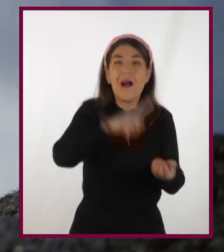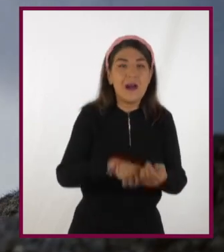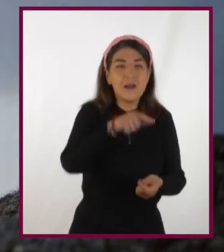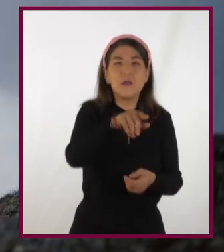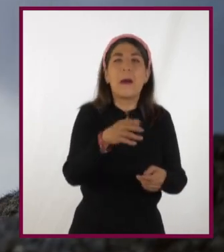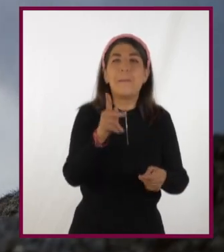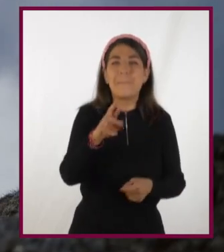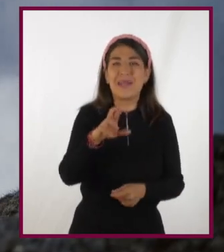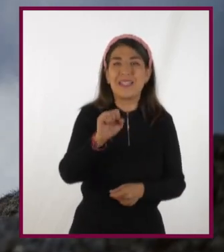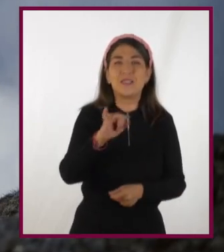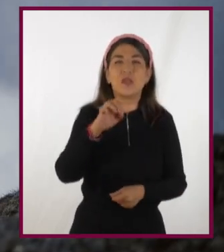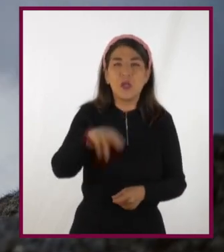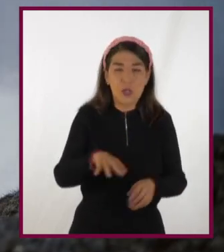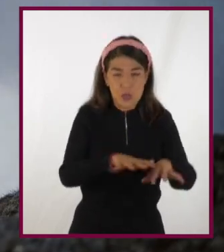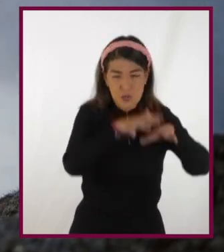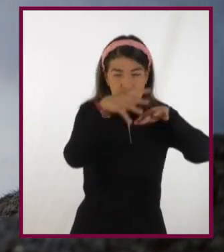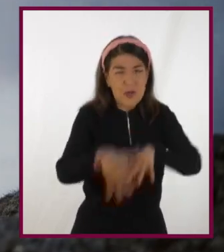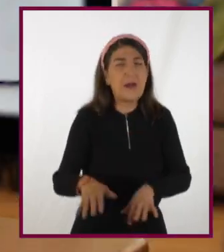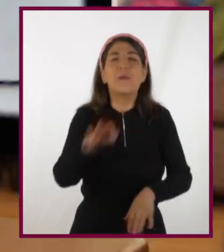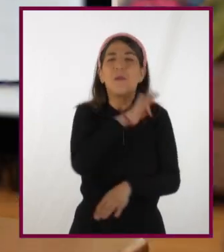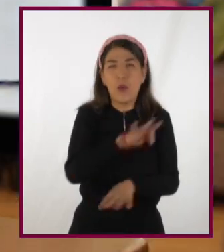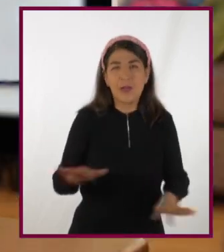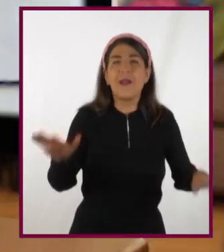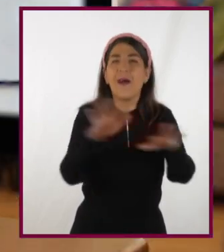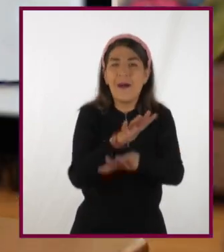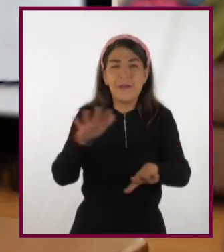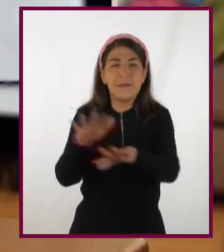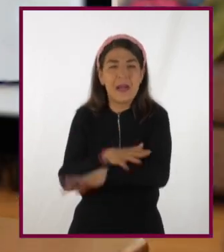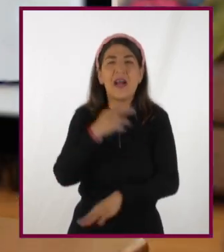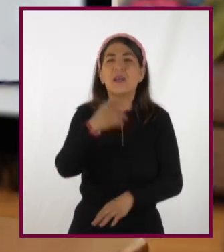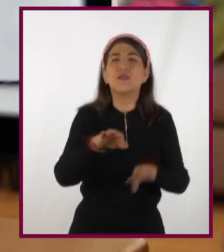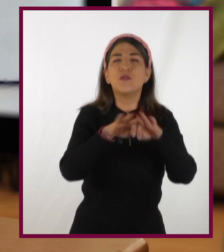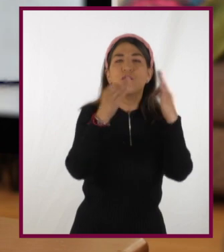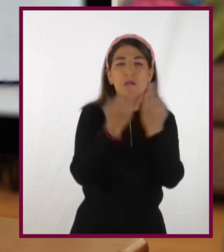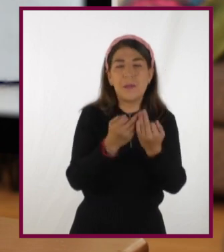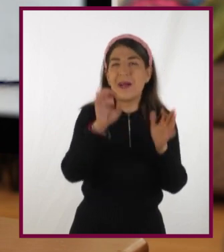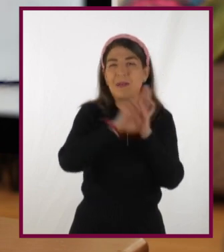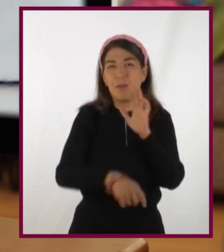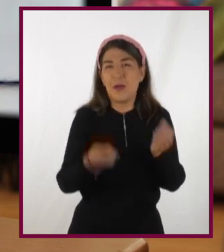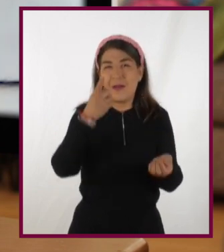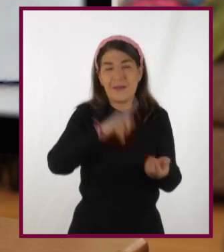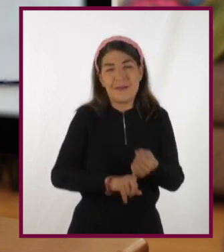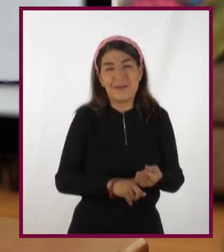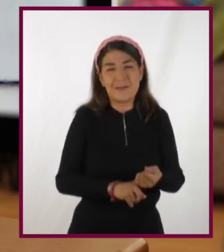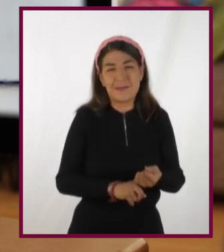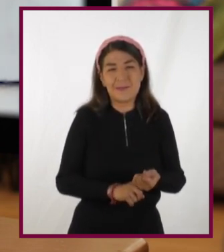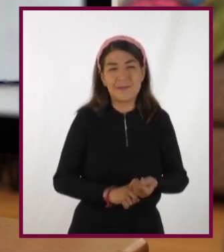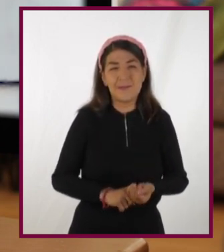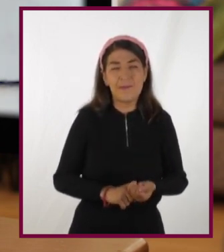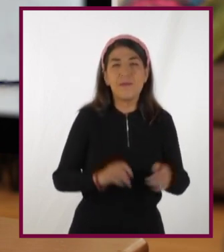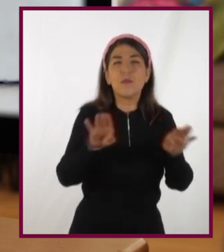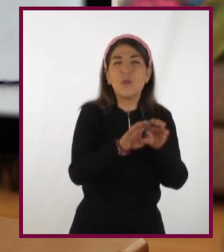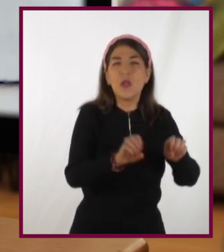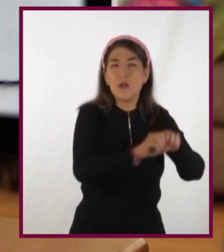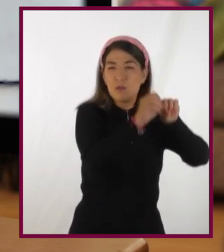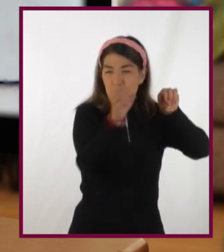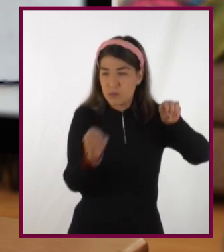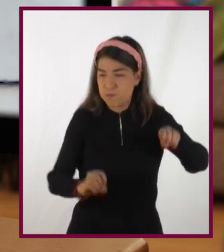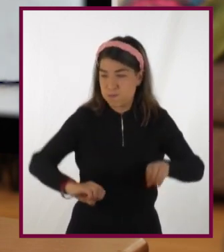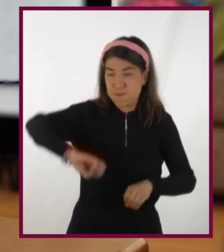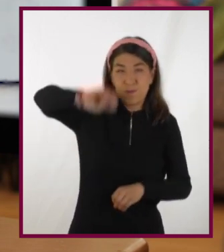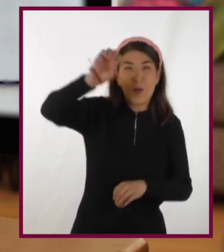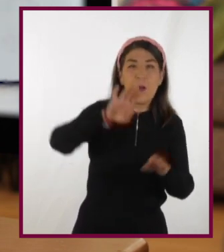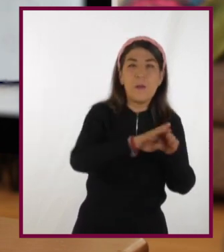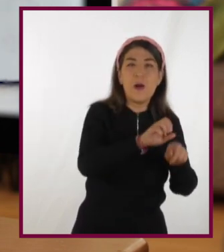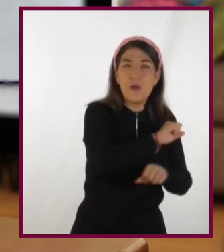a lo largo de todo el fluido puede cambiar, ¿no? Y de esa forma, por ejemplo, en nuestro sistema de tuberías, de